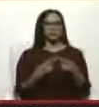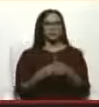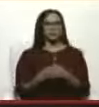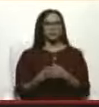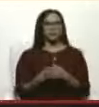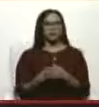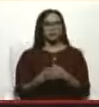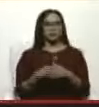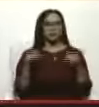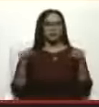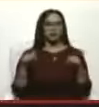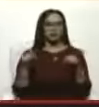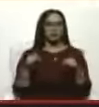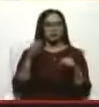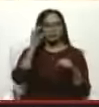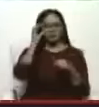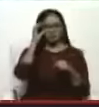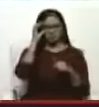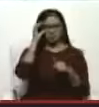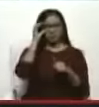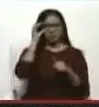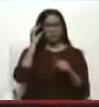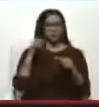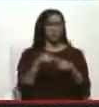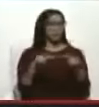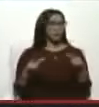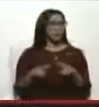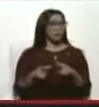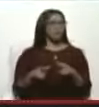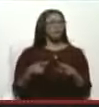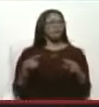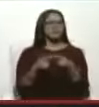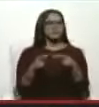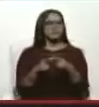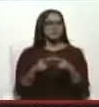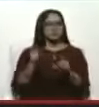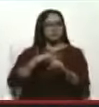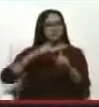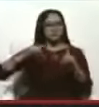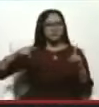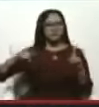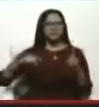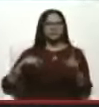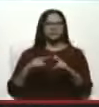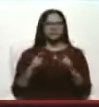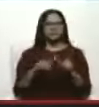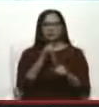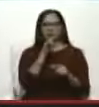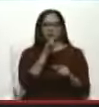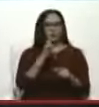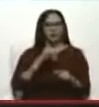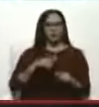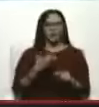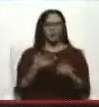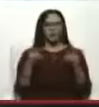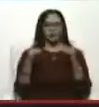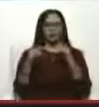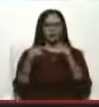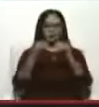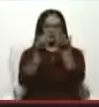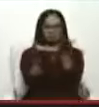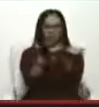durante estas contingencias. Estaba el equipo de Corpoelec desplegado, pero nos informaban que no podían restablecer el